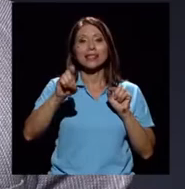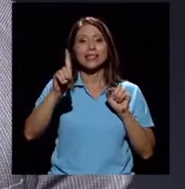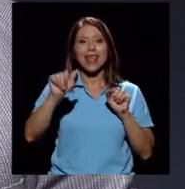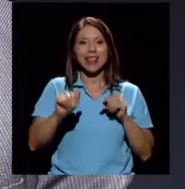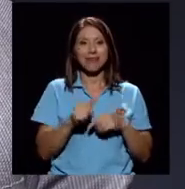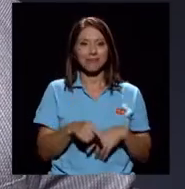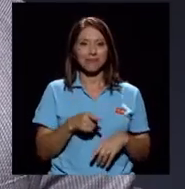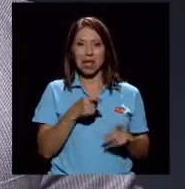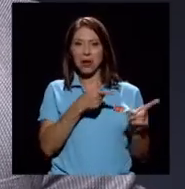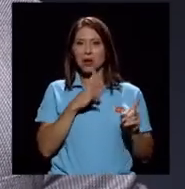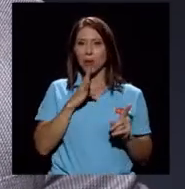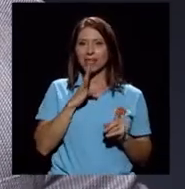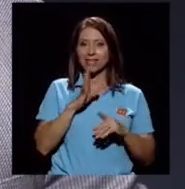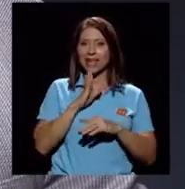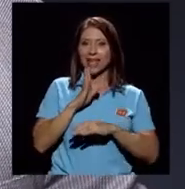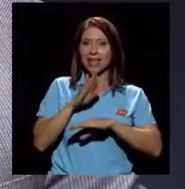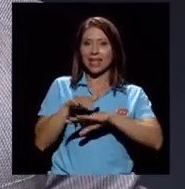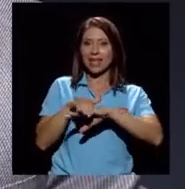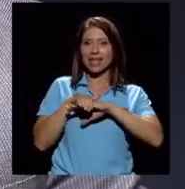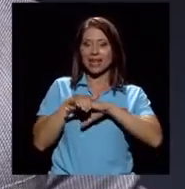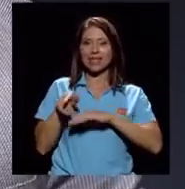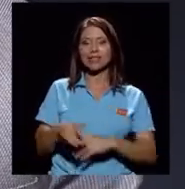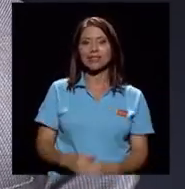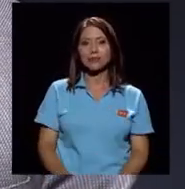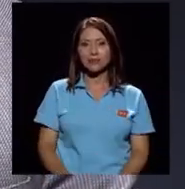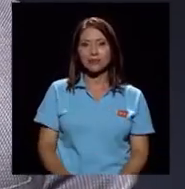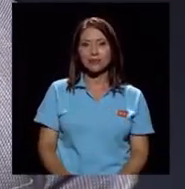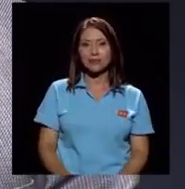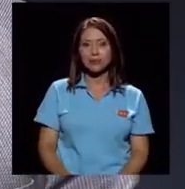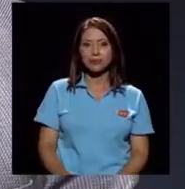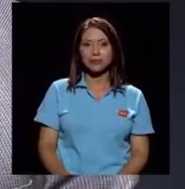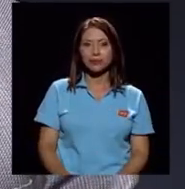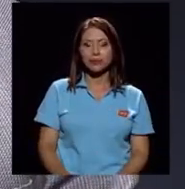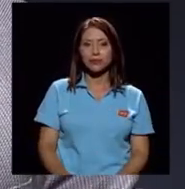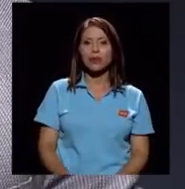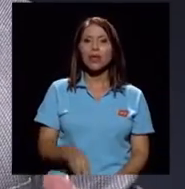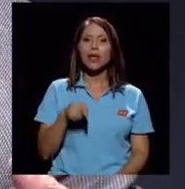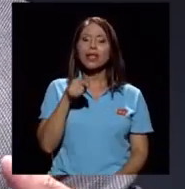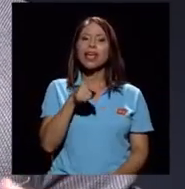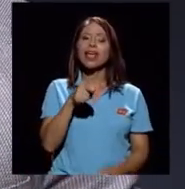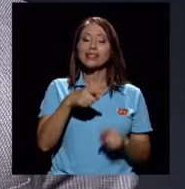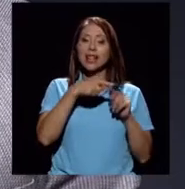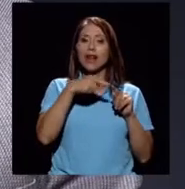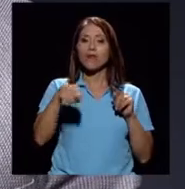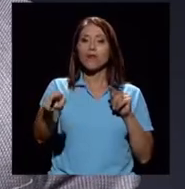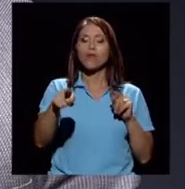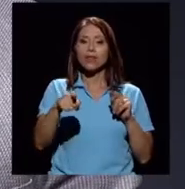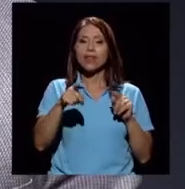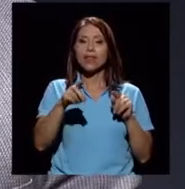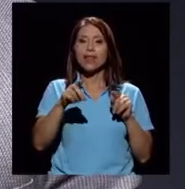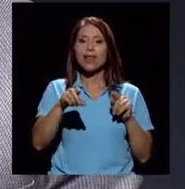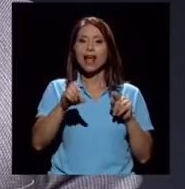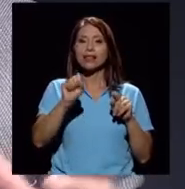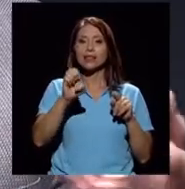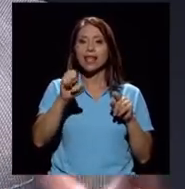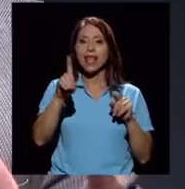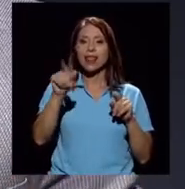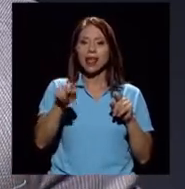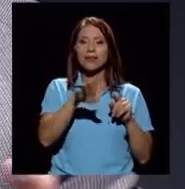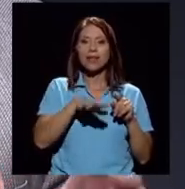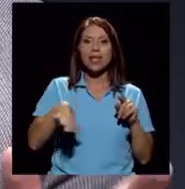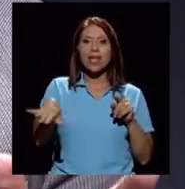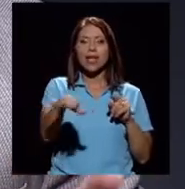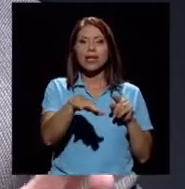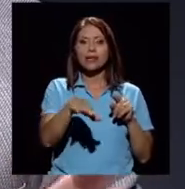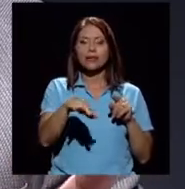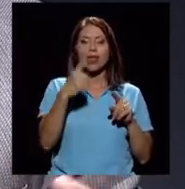welt en el brou iniciativa que está vamos a